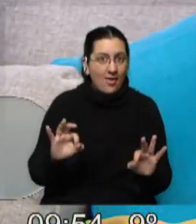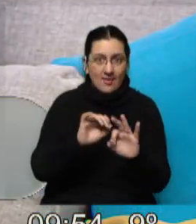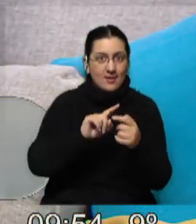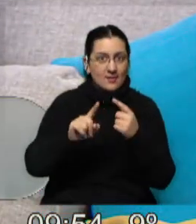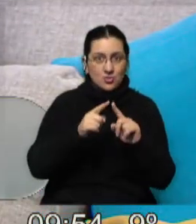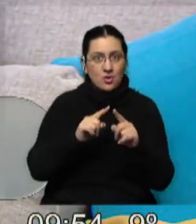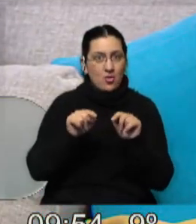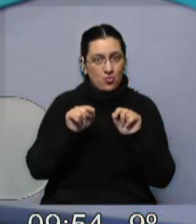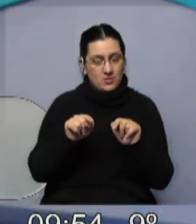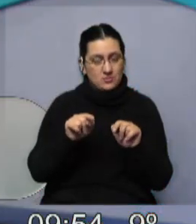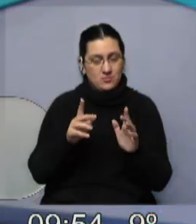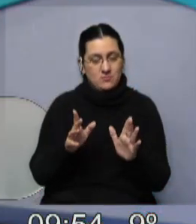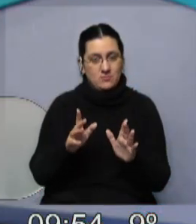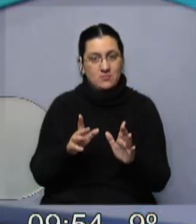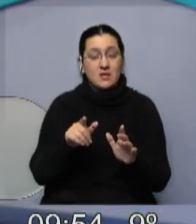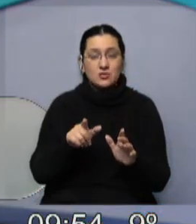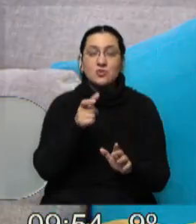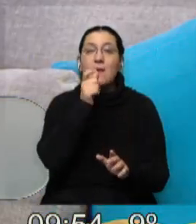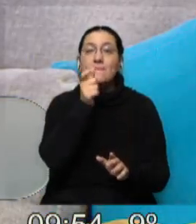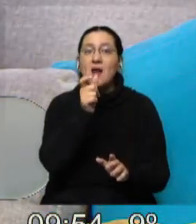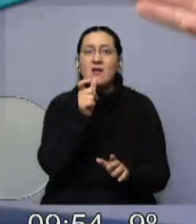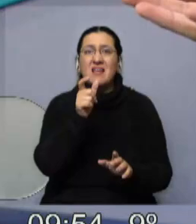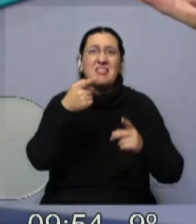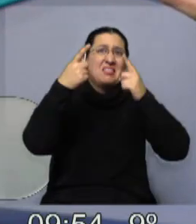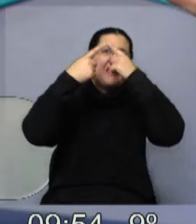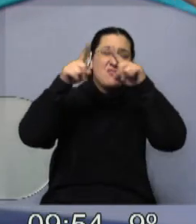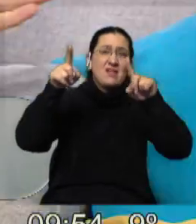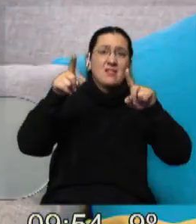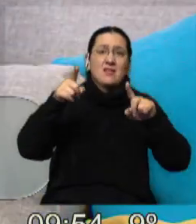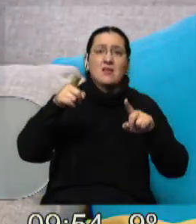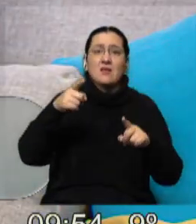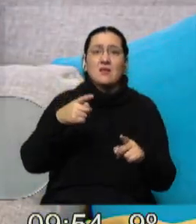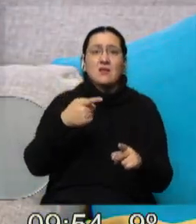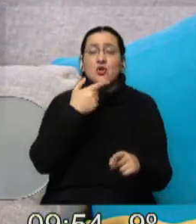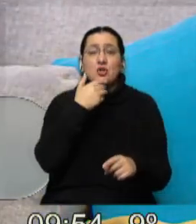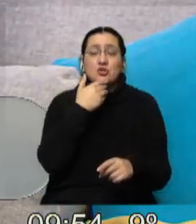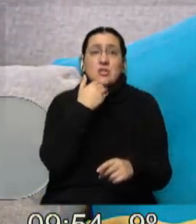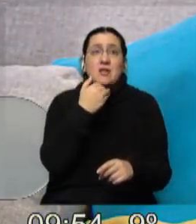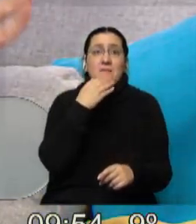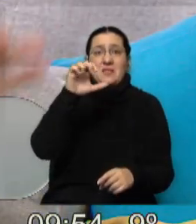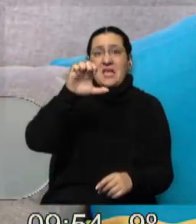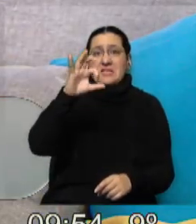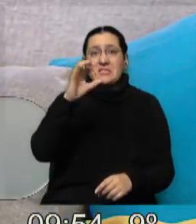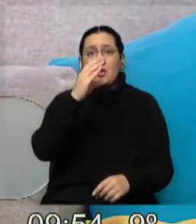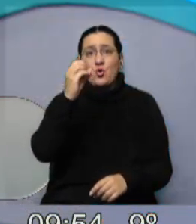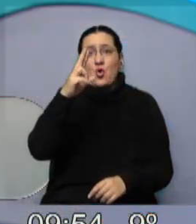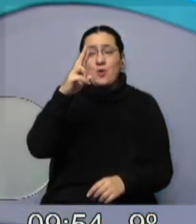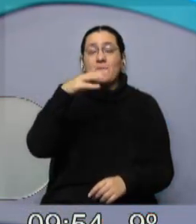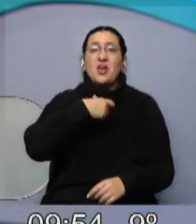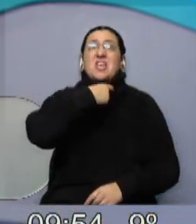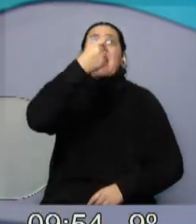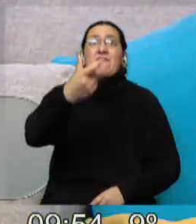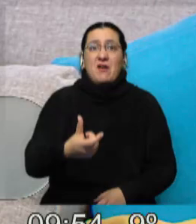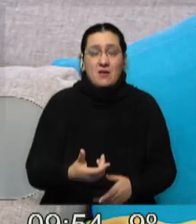ver con las prácticas. Eva, tiene que ser una palabra porque totalmente... ¡Escorpio! Cualquier... Claro. Sí, ahí va, cualquier cosa que no ¡Girafa! Tenga nada